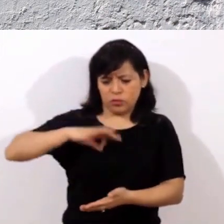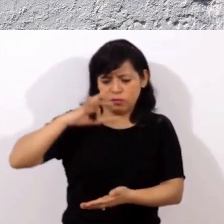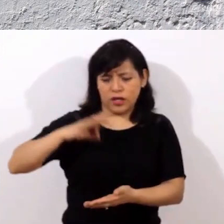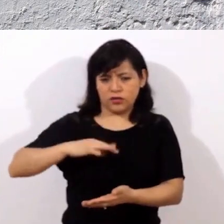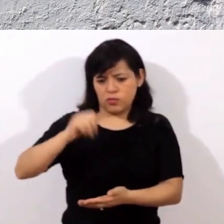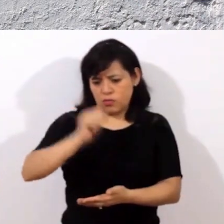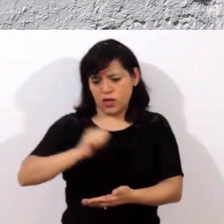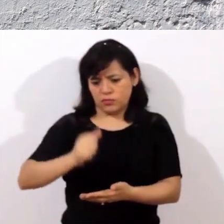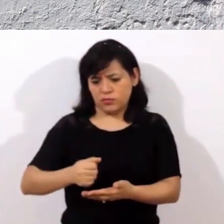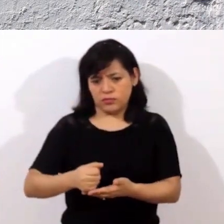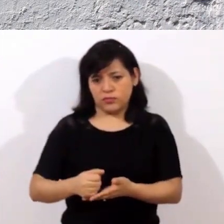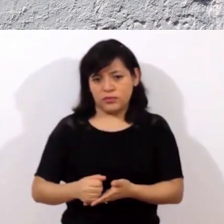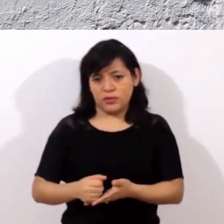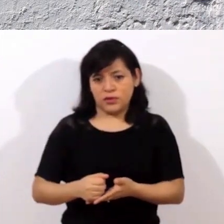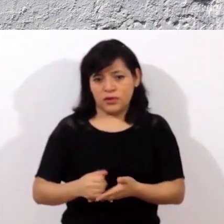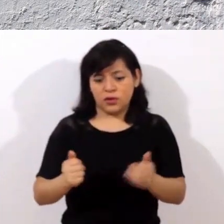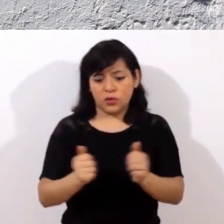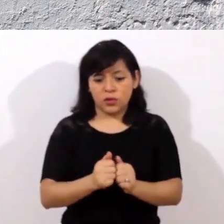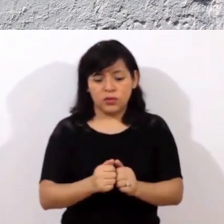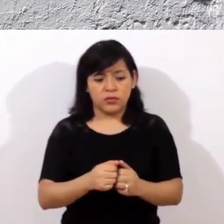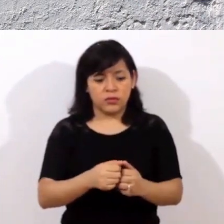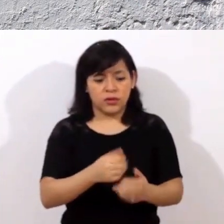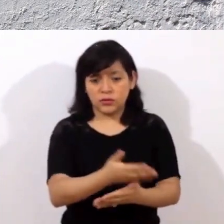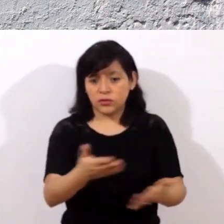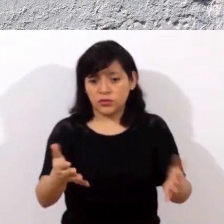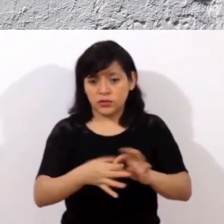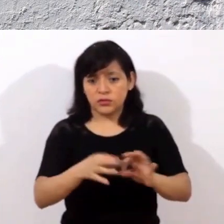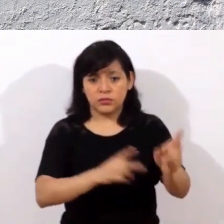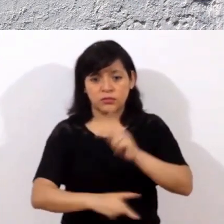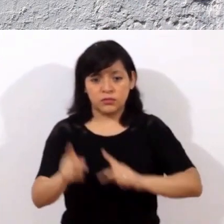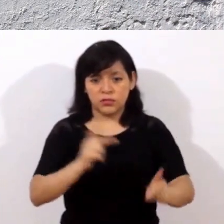pueblo. Y apetecen con mucha viveza